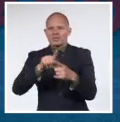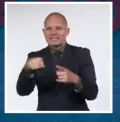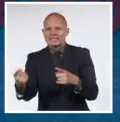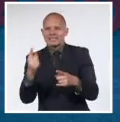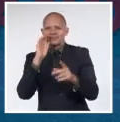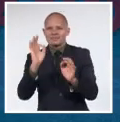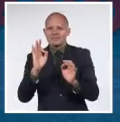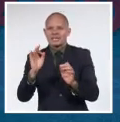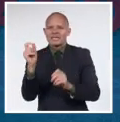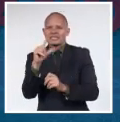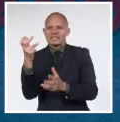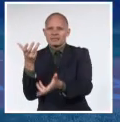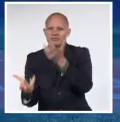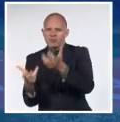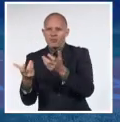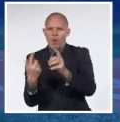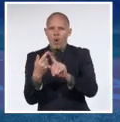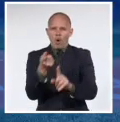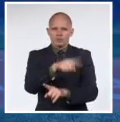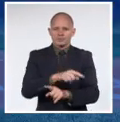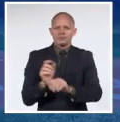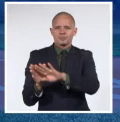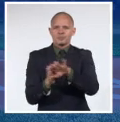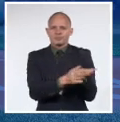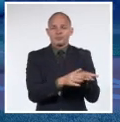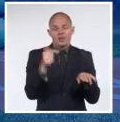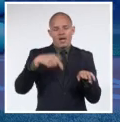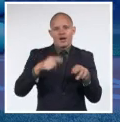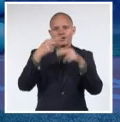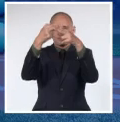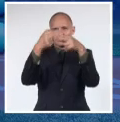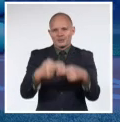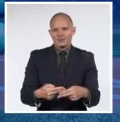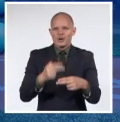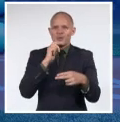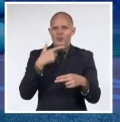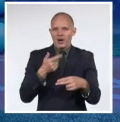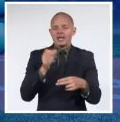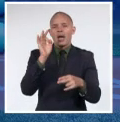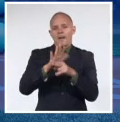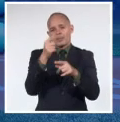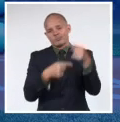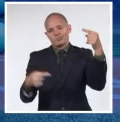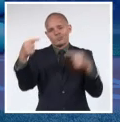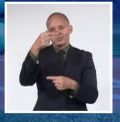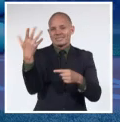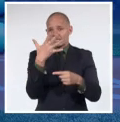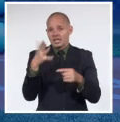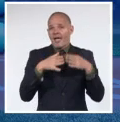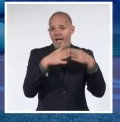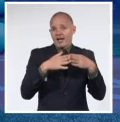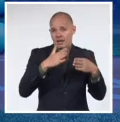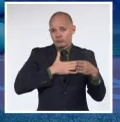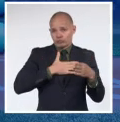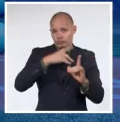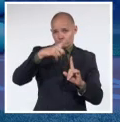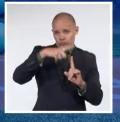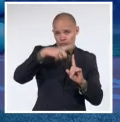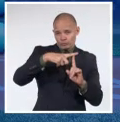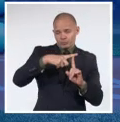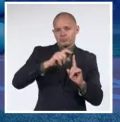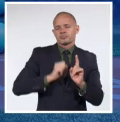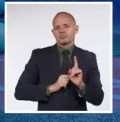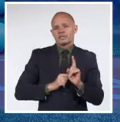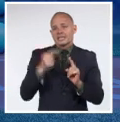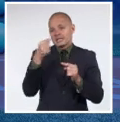el Parque Guyen Bantroy. La tabla de posiciones muestra precisamente a los Agricultores de Granma y Las Tunas encaramados en la